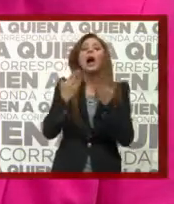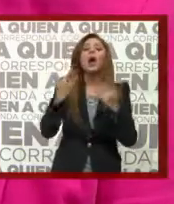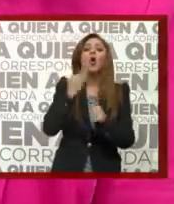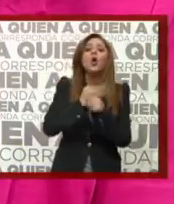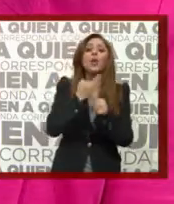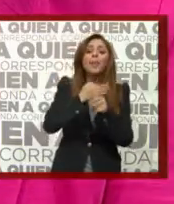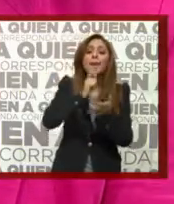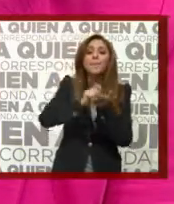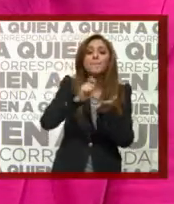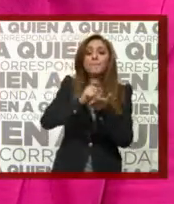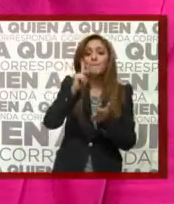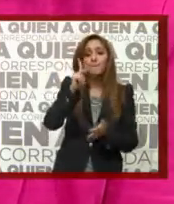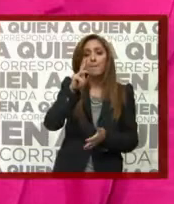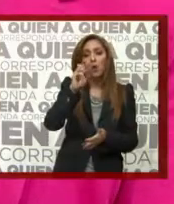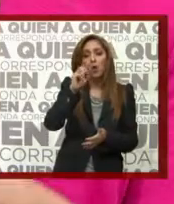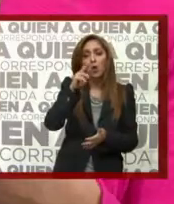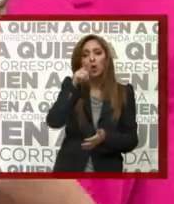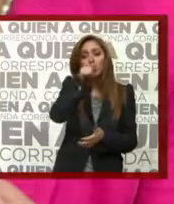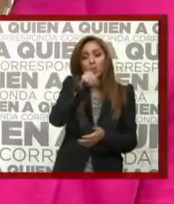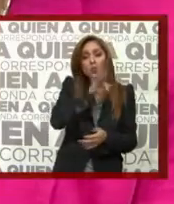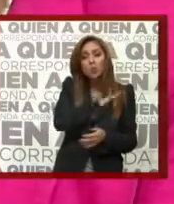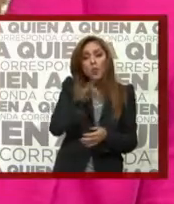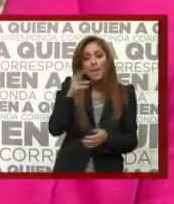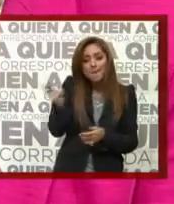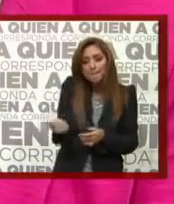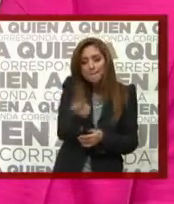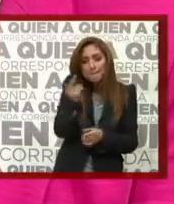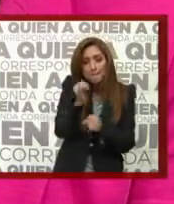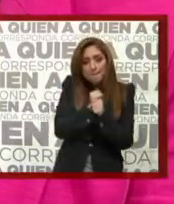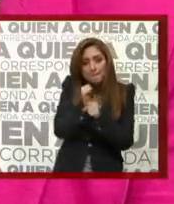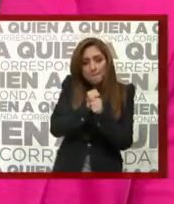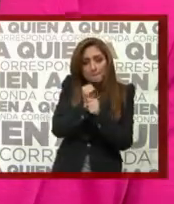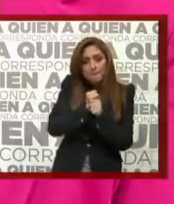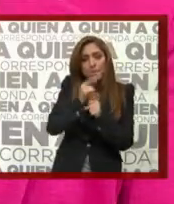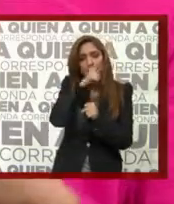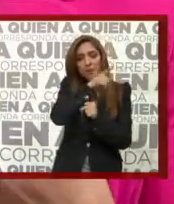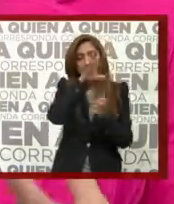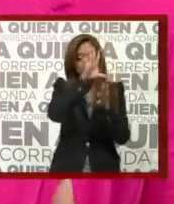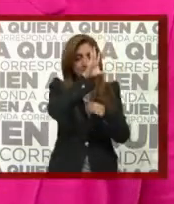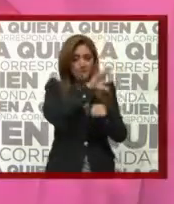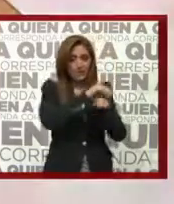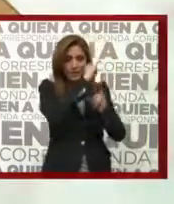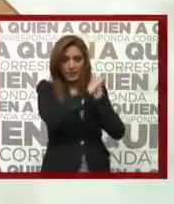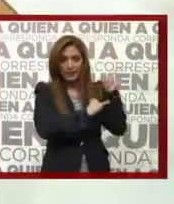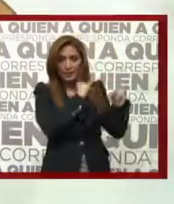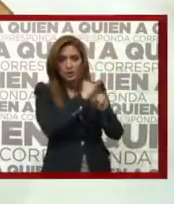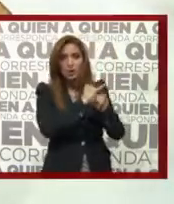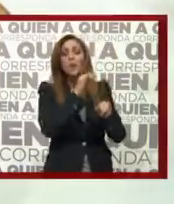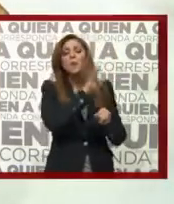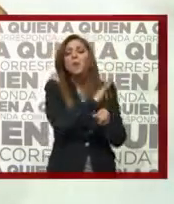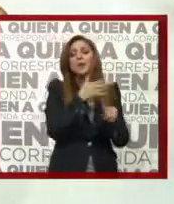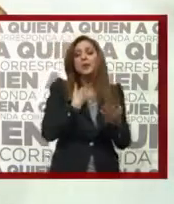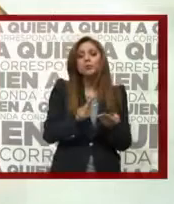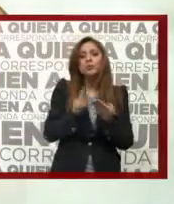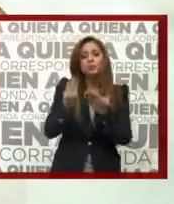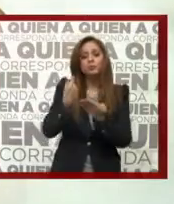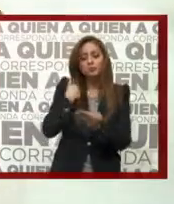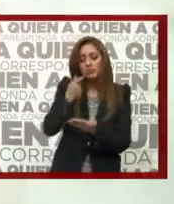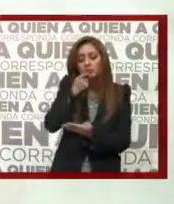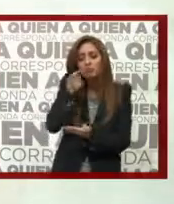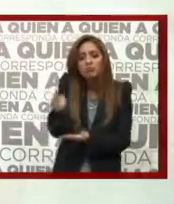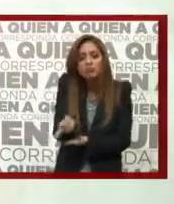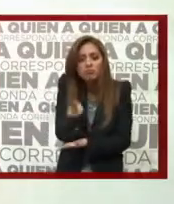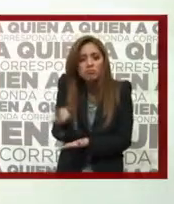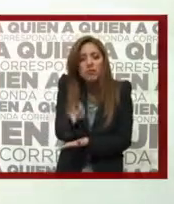para ver cómo tienes que interrogar a los niños, ya nos permiten usar los tratados internacionales, ya nos permiten apoyarnos en todo esto y ver